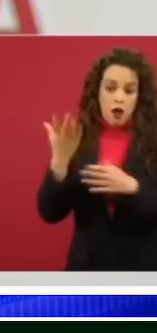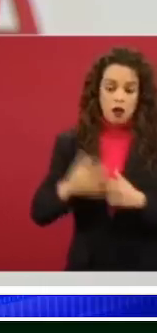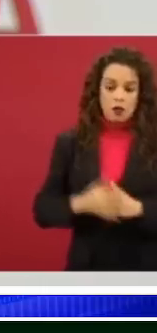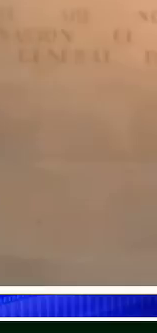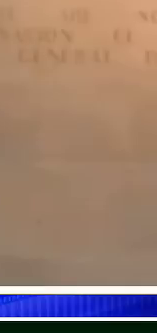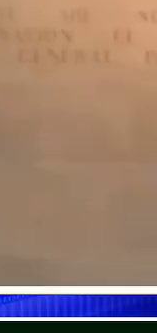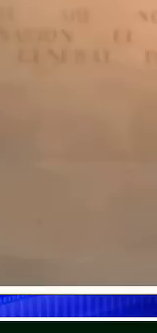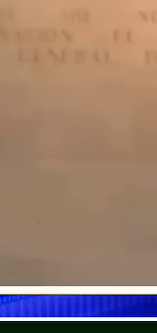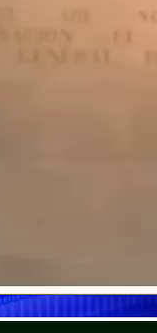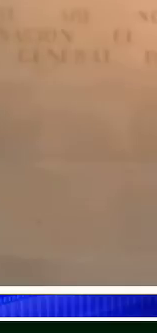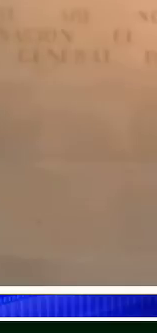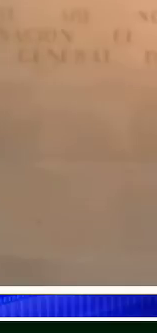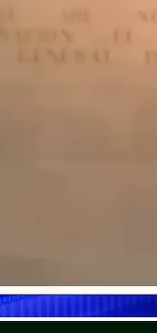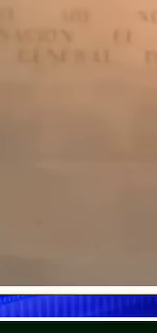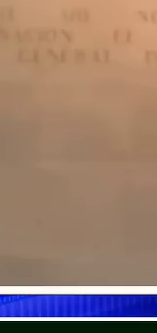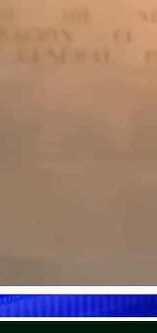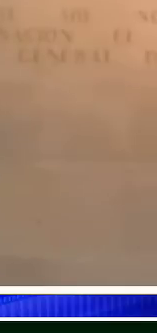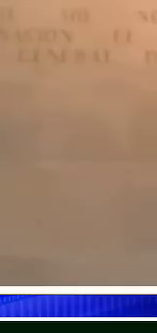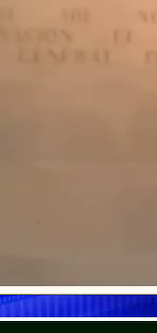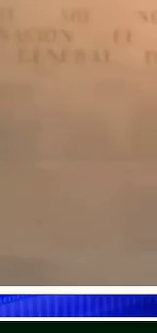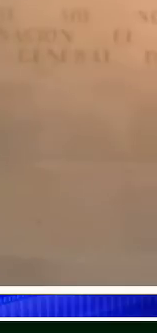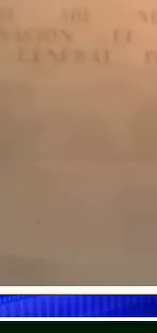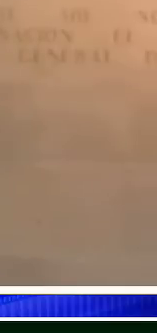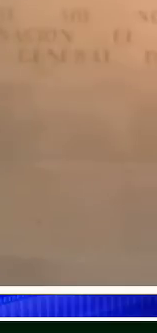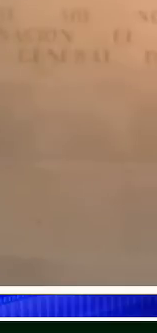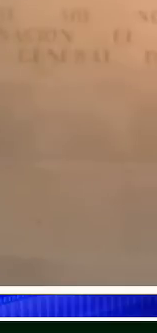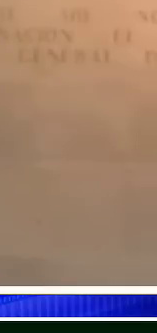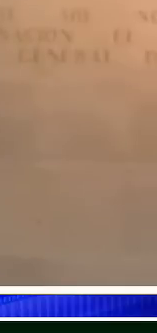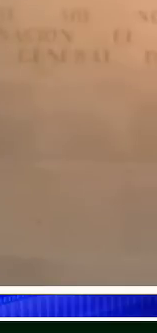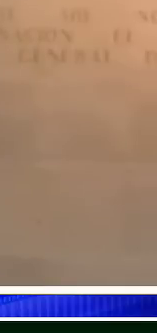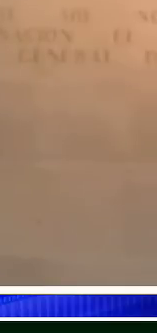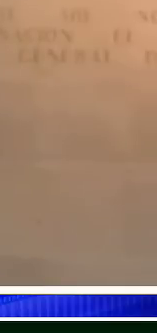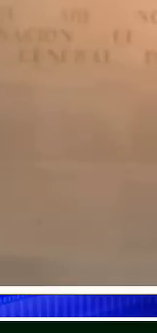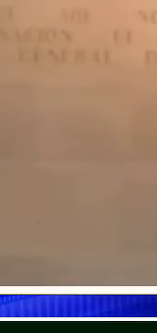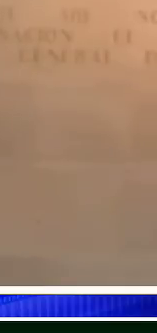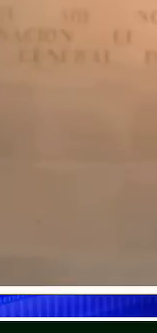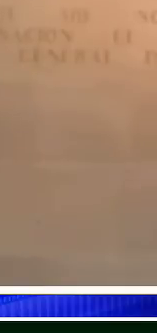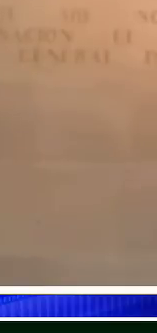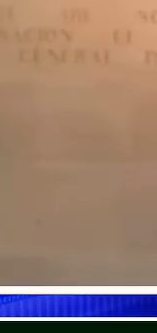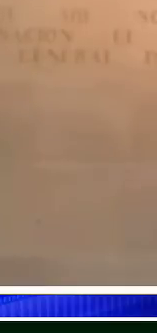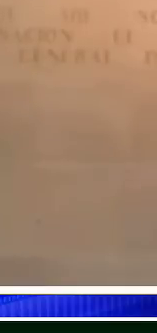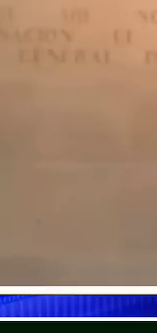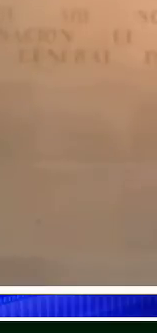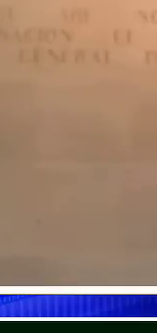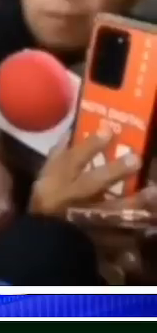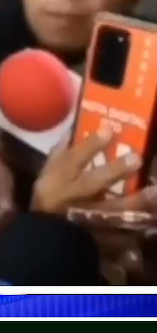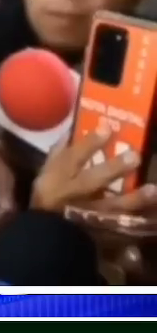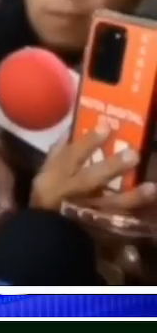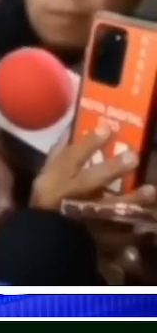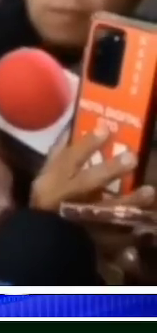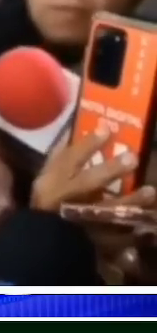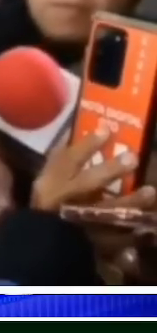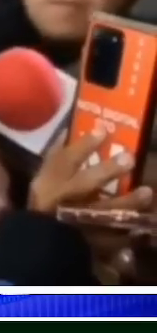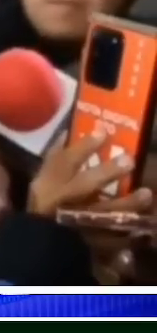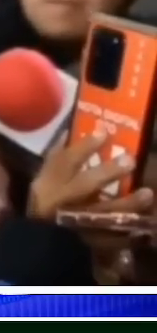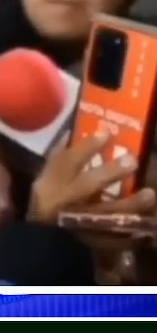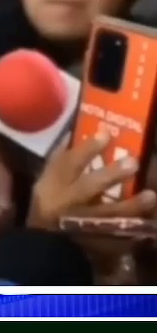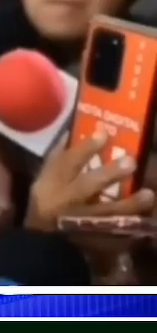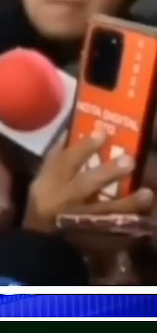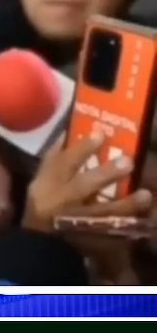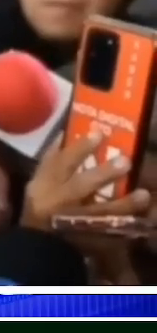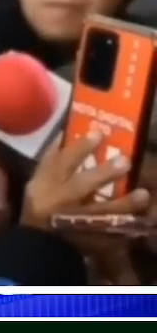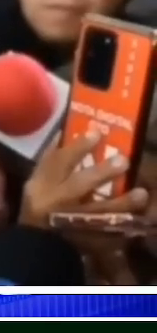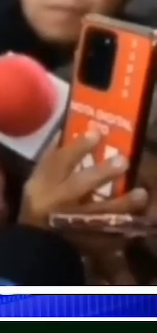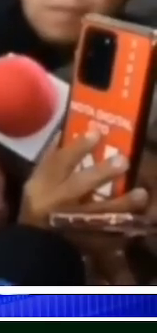están ya también estos datos sobre los jueces en este tema también tan relevante y como lo dice el presidente bueno ellos